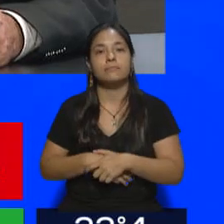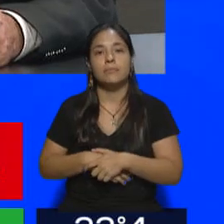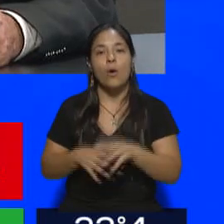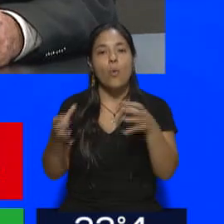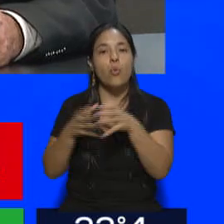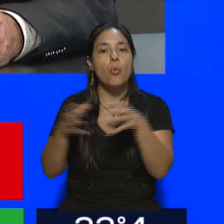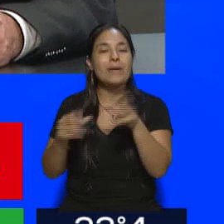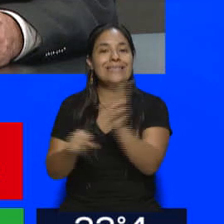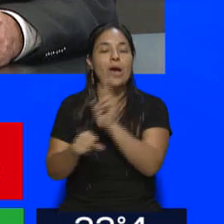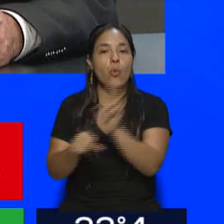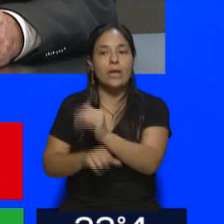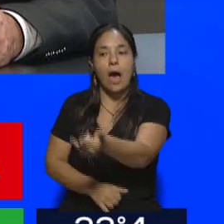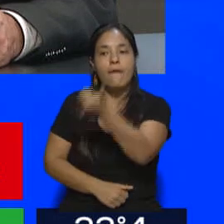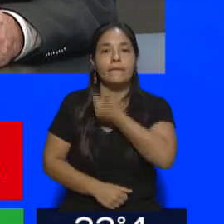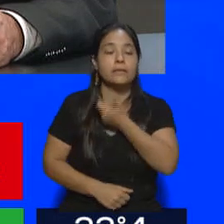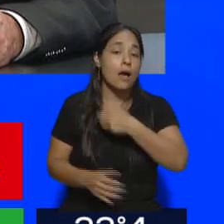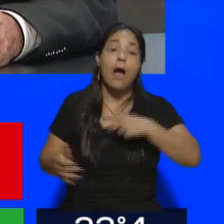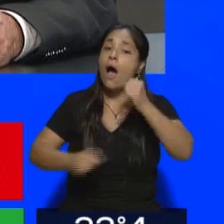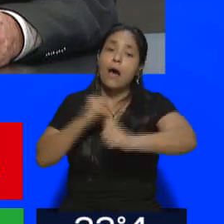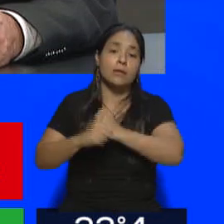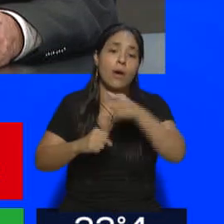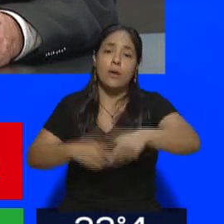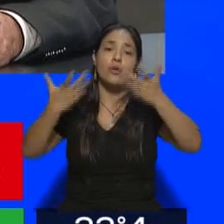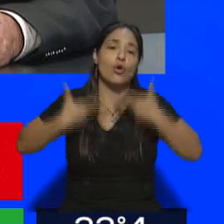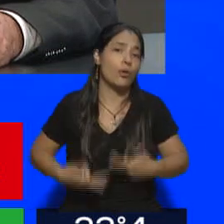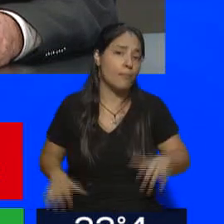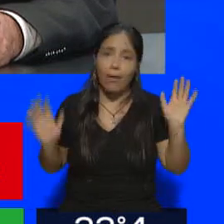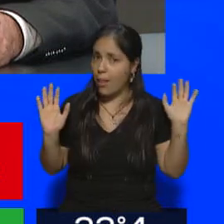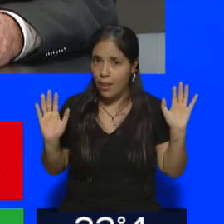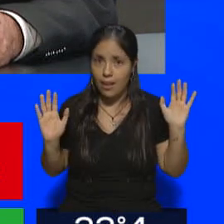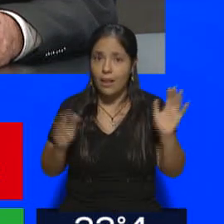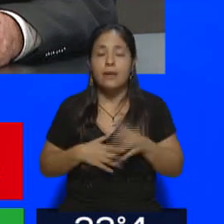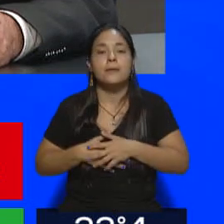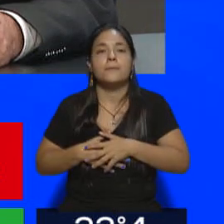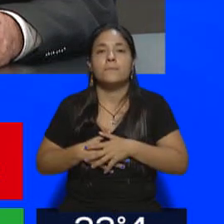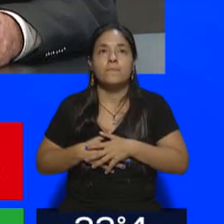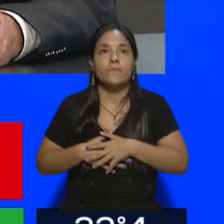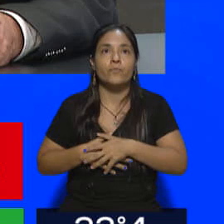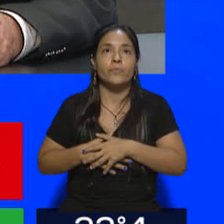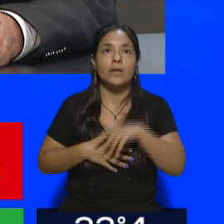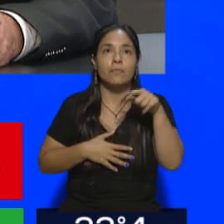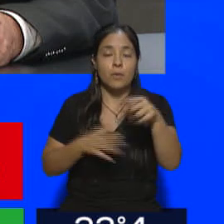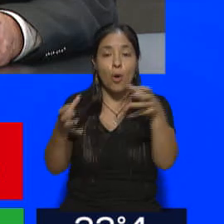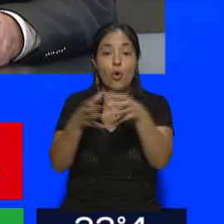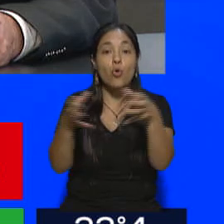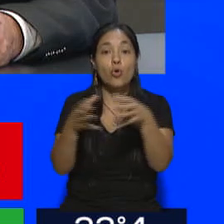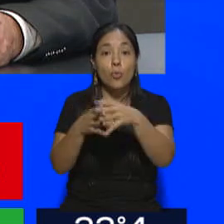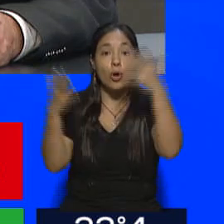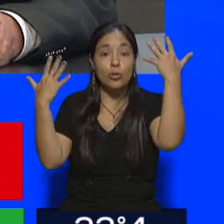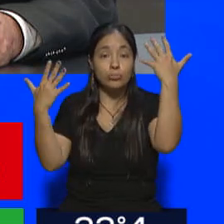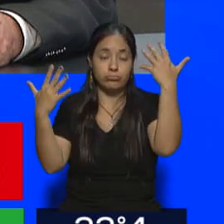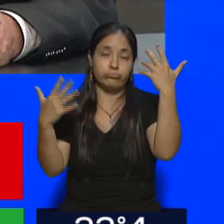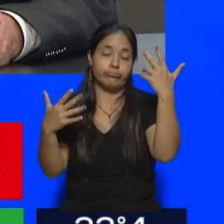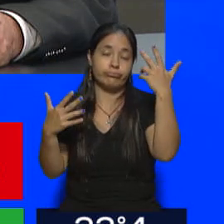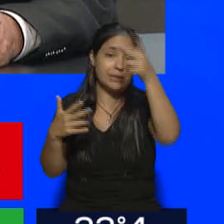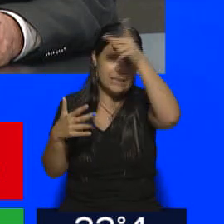que todo está bien, normal hasta ahora. Y nos informan que el grueso de la barra de Colo-Colo va a ser